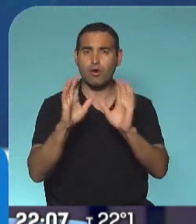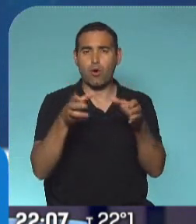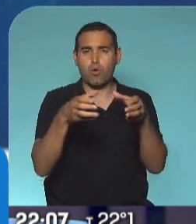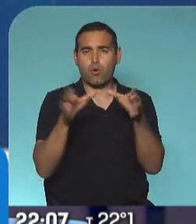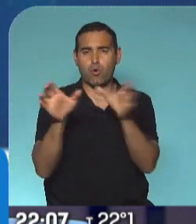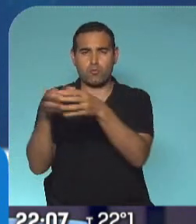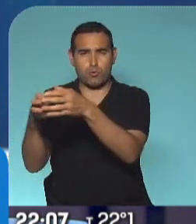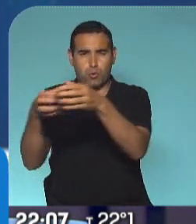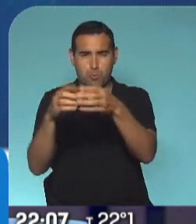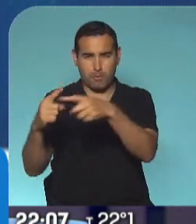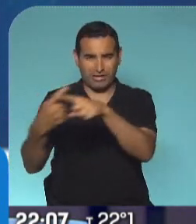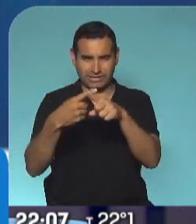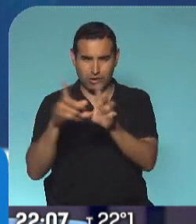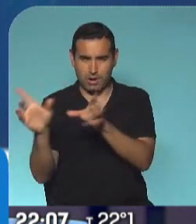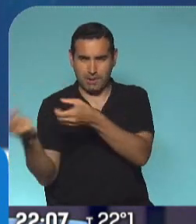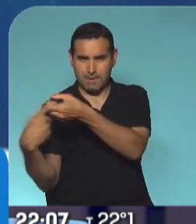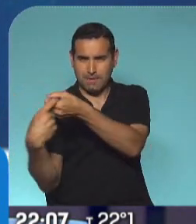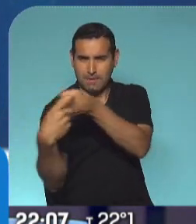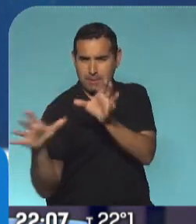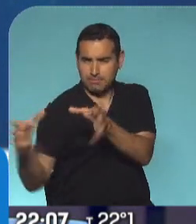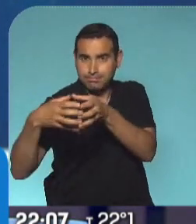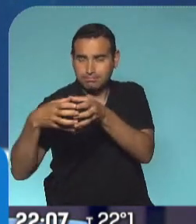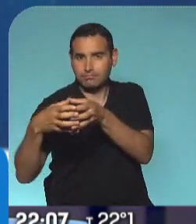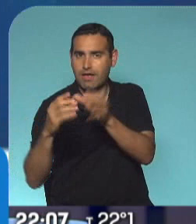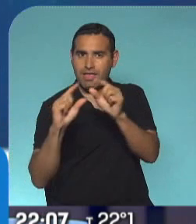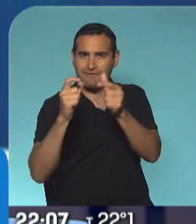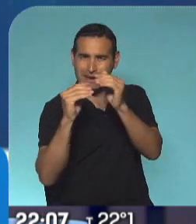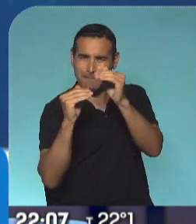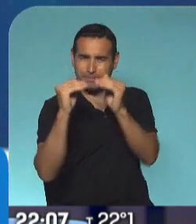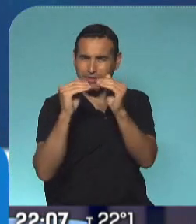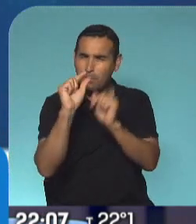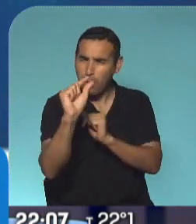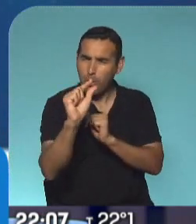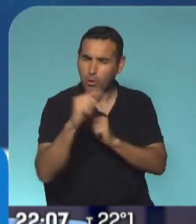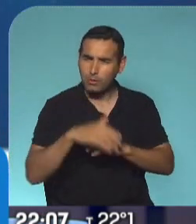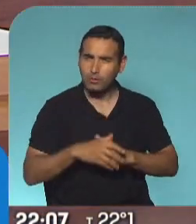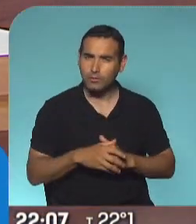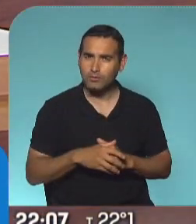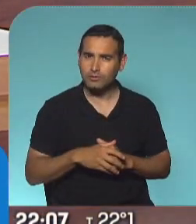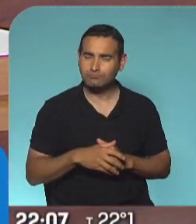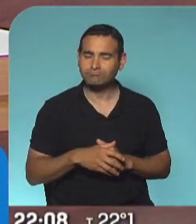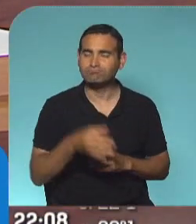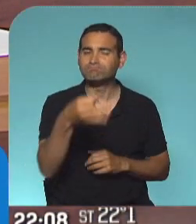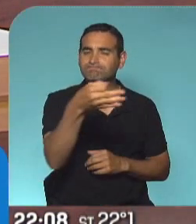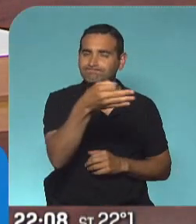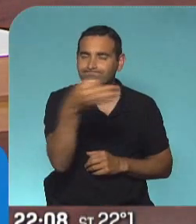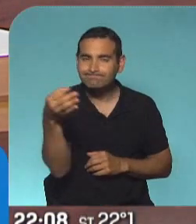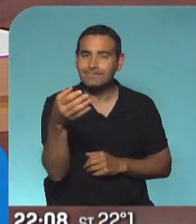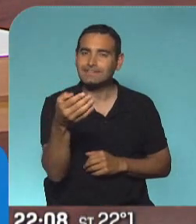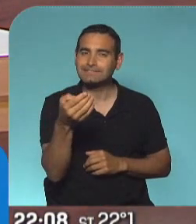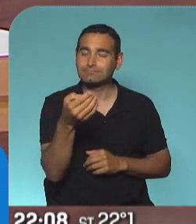la coalición multicolor y allí la diferencia fue por la mínima, Natalia. Sí.